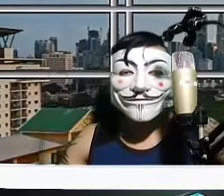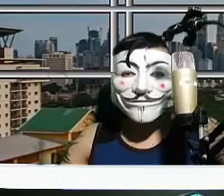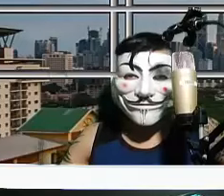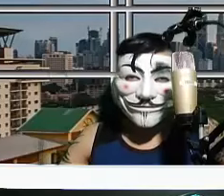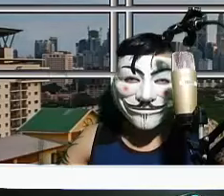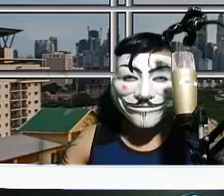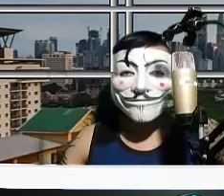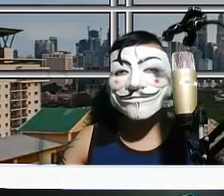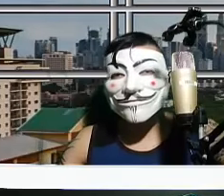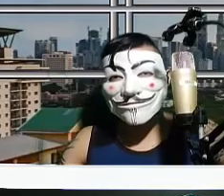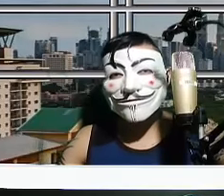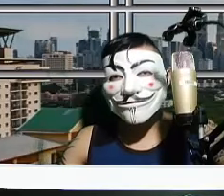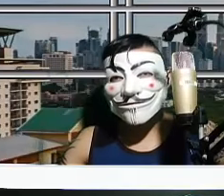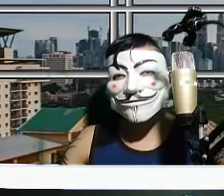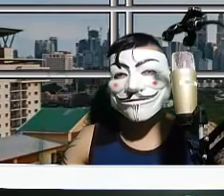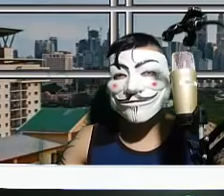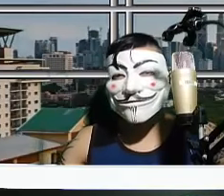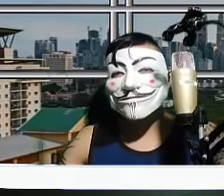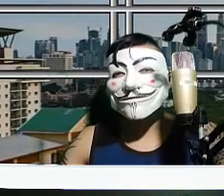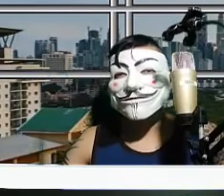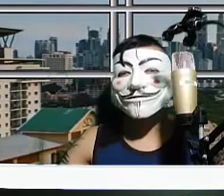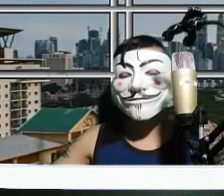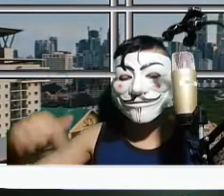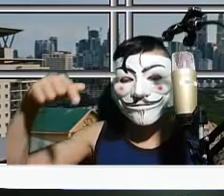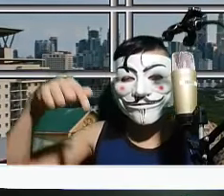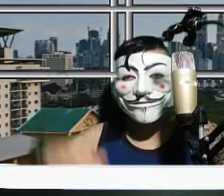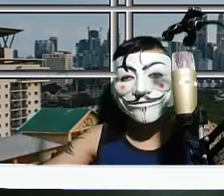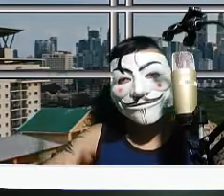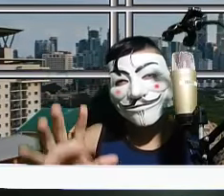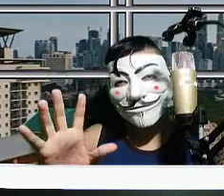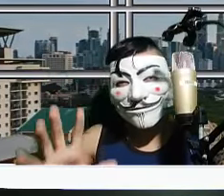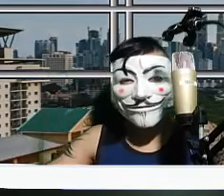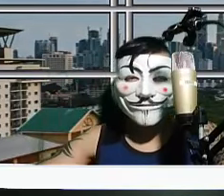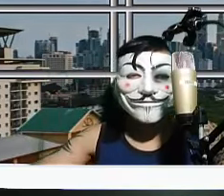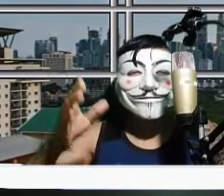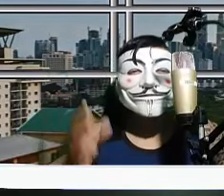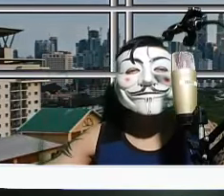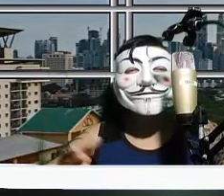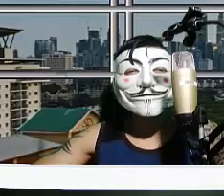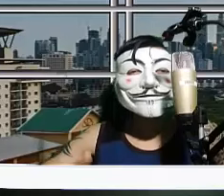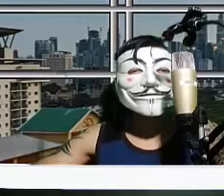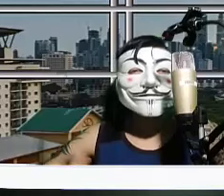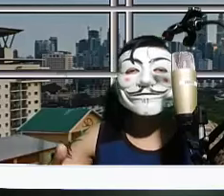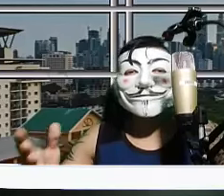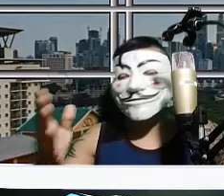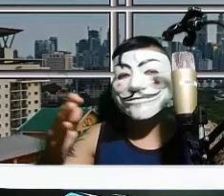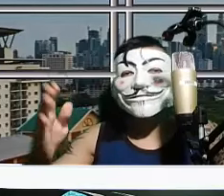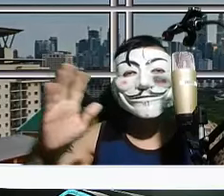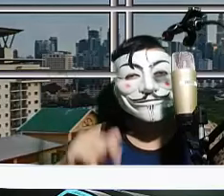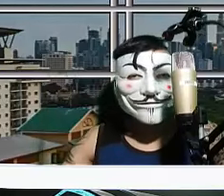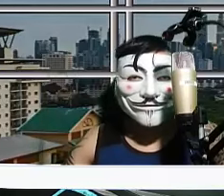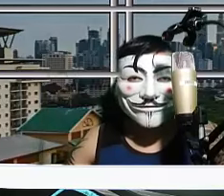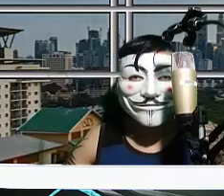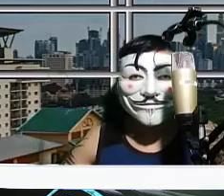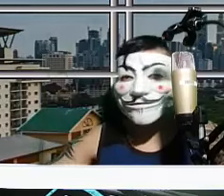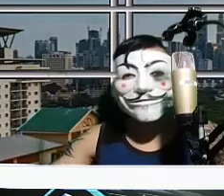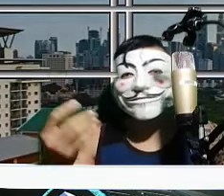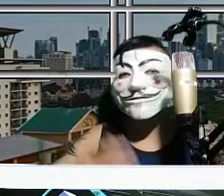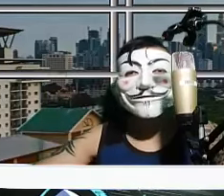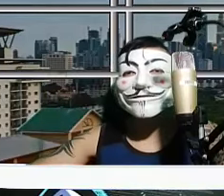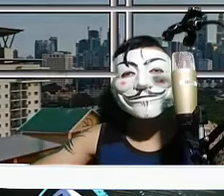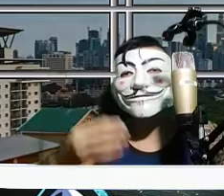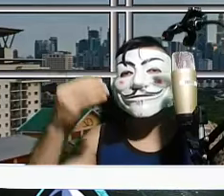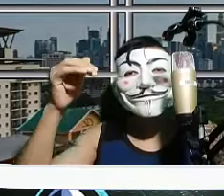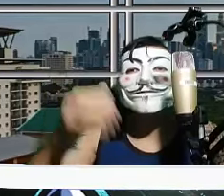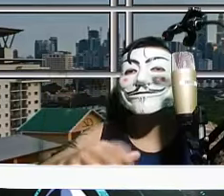ese cerote volvió a decir que nayid bukele va en picada y que él ya no va a subir para arriba